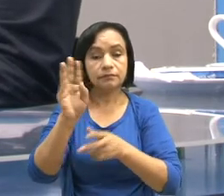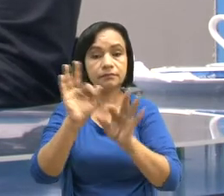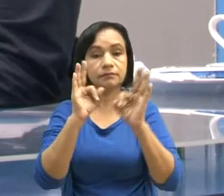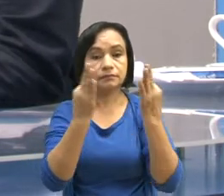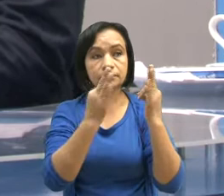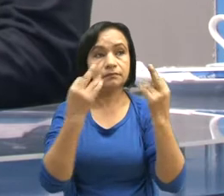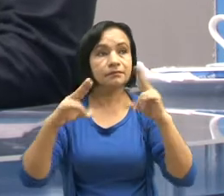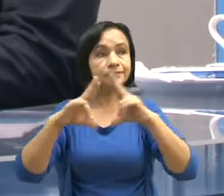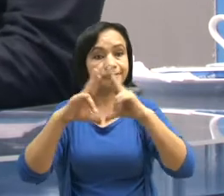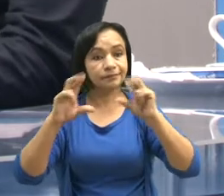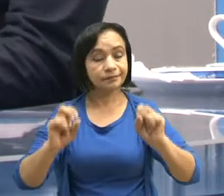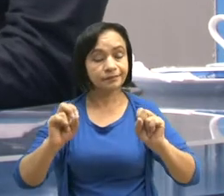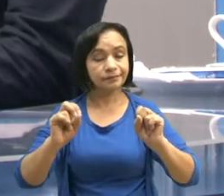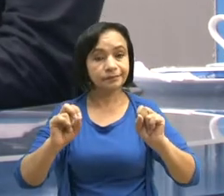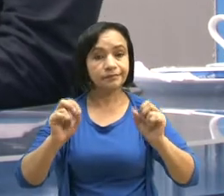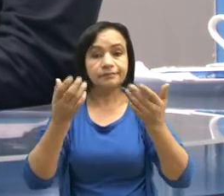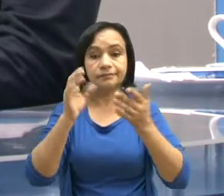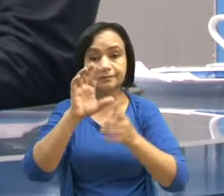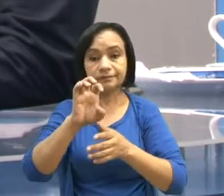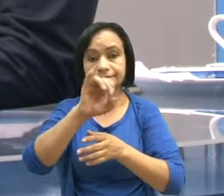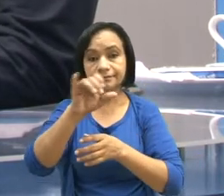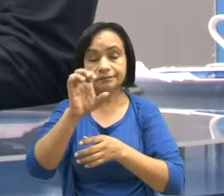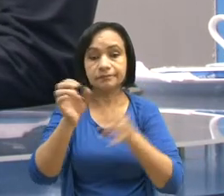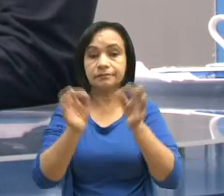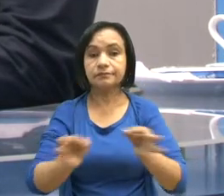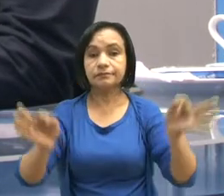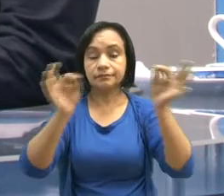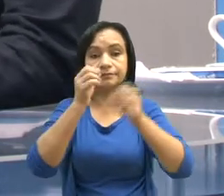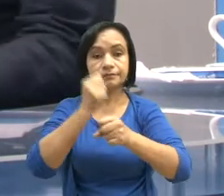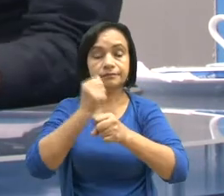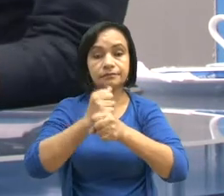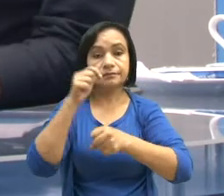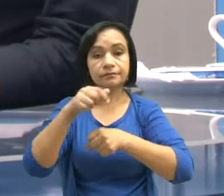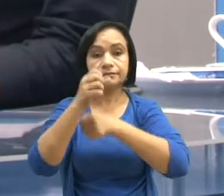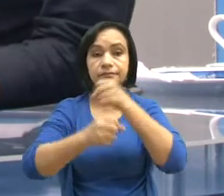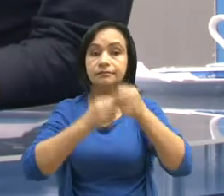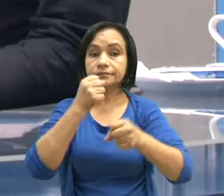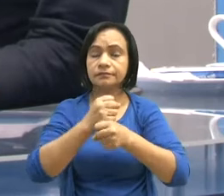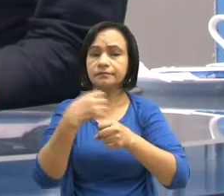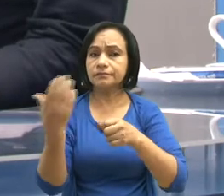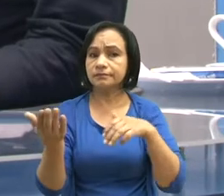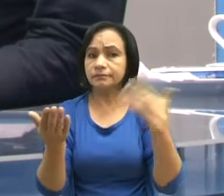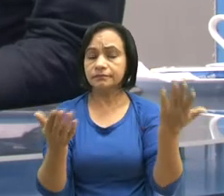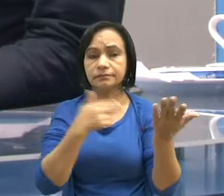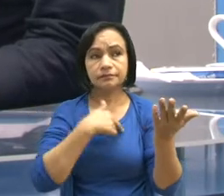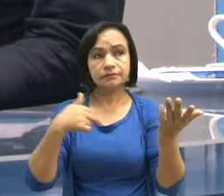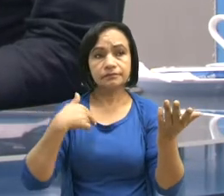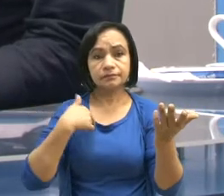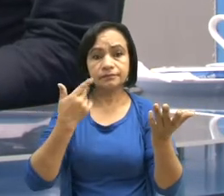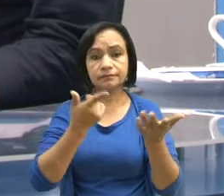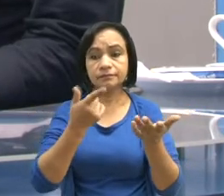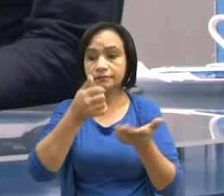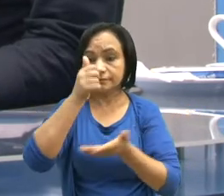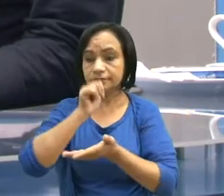nivel nacional. Entonces, uno de los ejes y líneas fundamentales de trabajo para este año es precisamente asegurar el